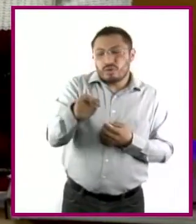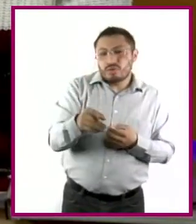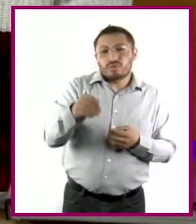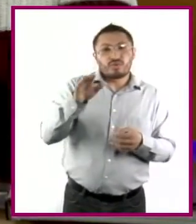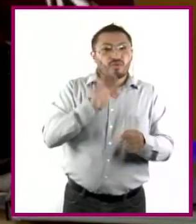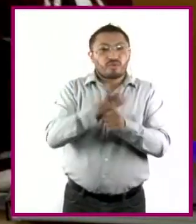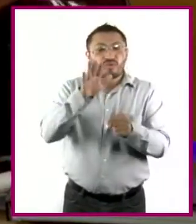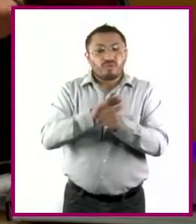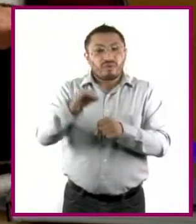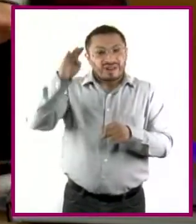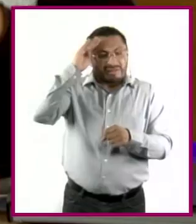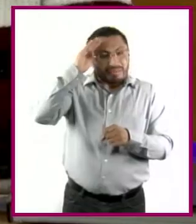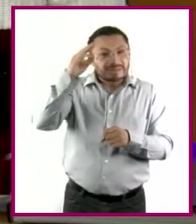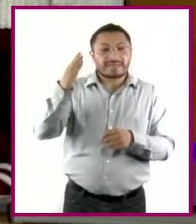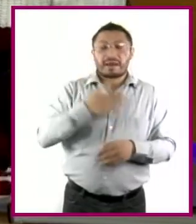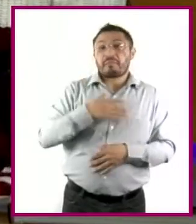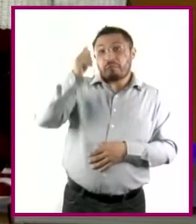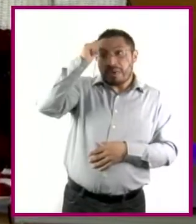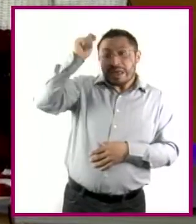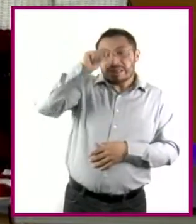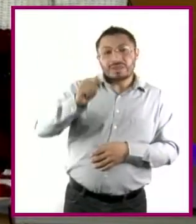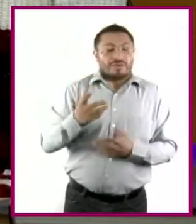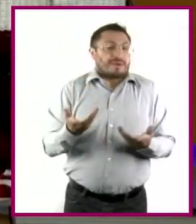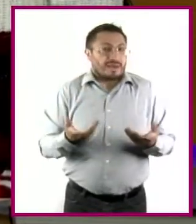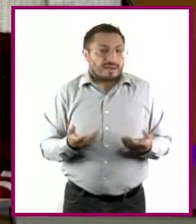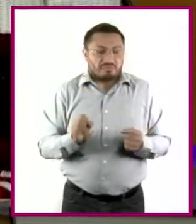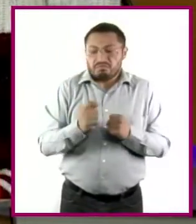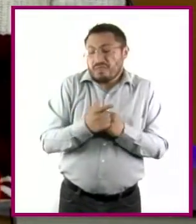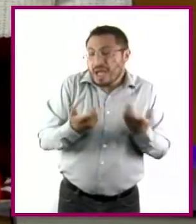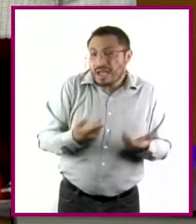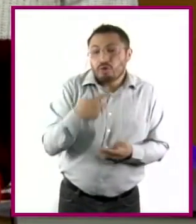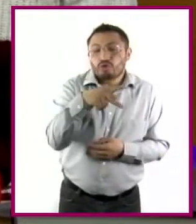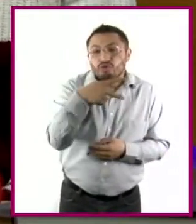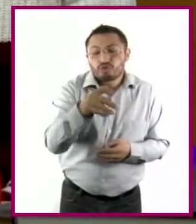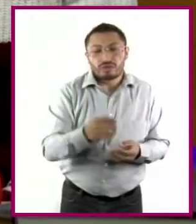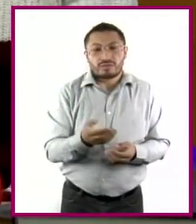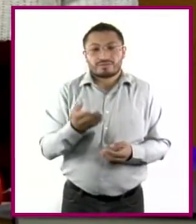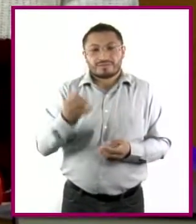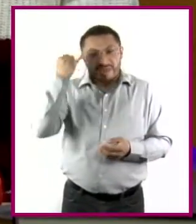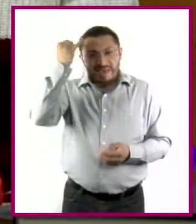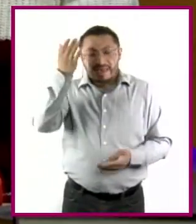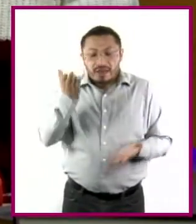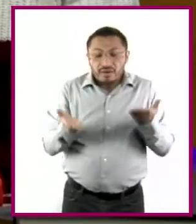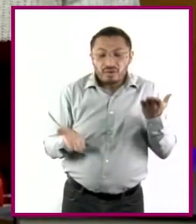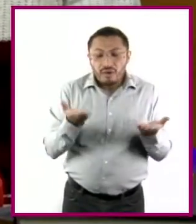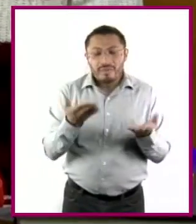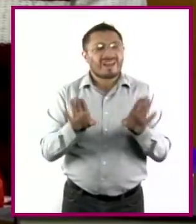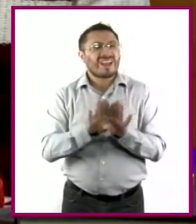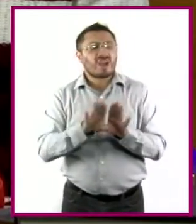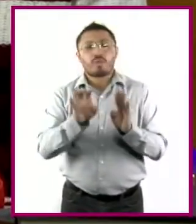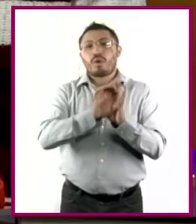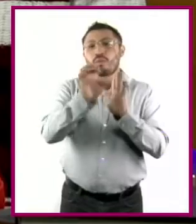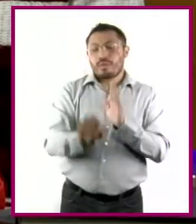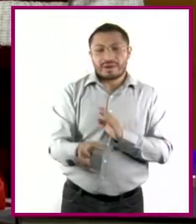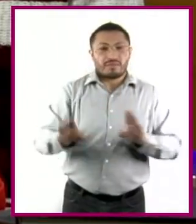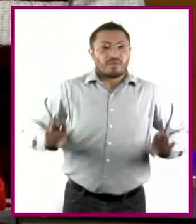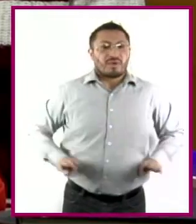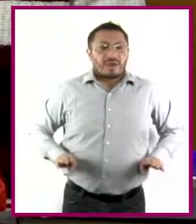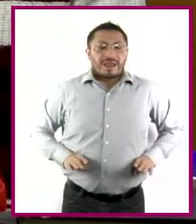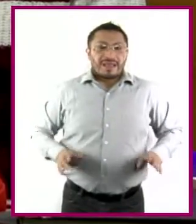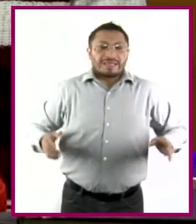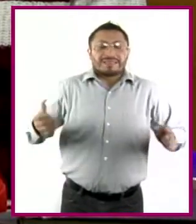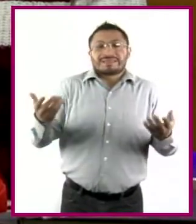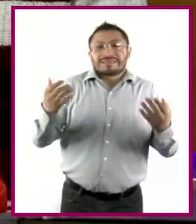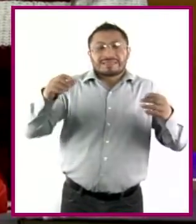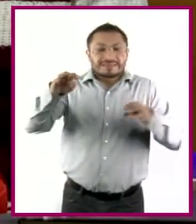teoría muy mía? Y de nadie más. ¿Con qué comparan esa idea? Por ejemplo, nuestro comportamiento en el trabajo respecto